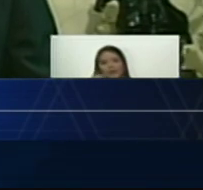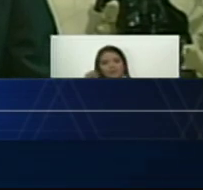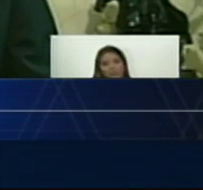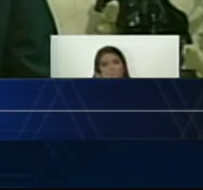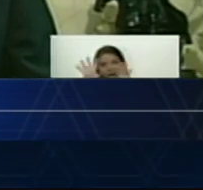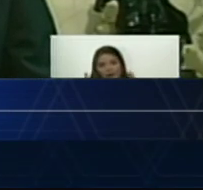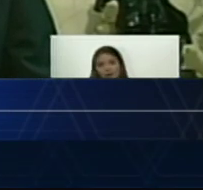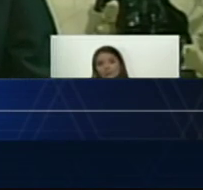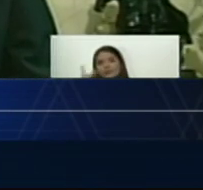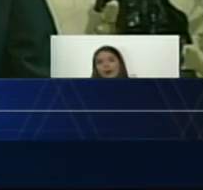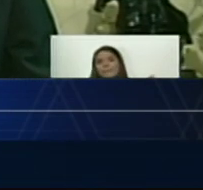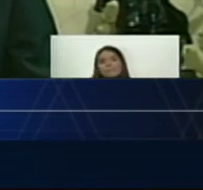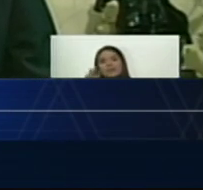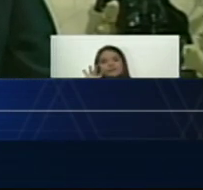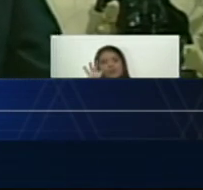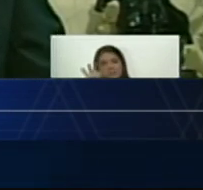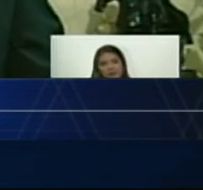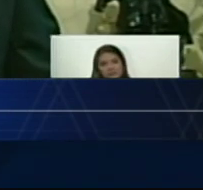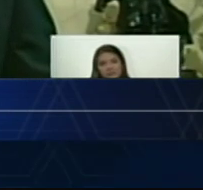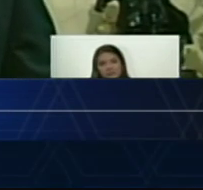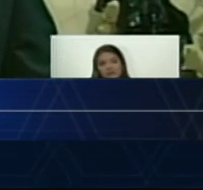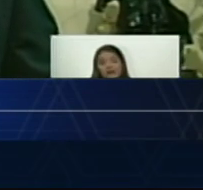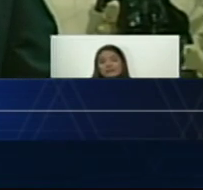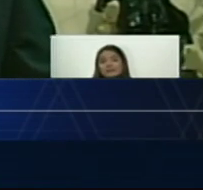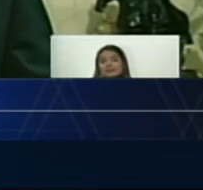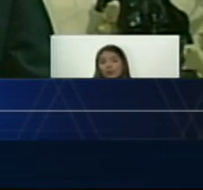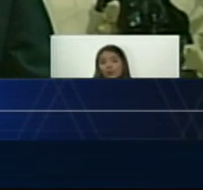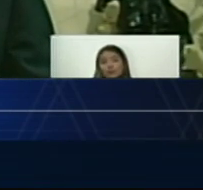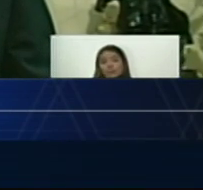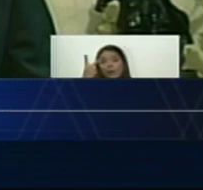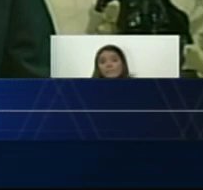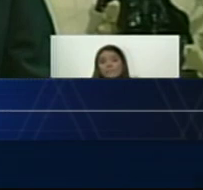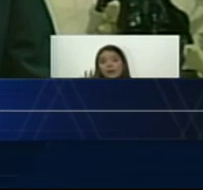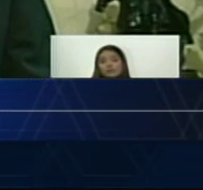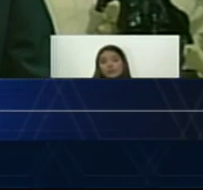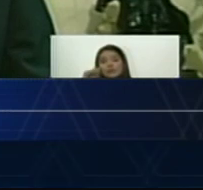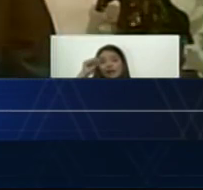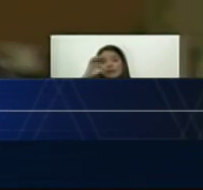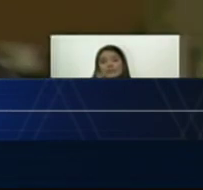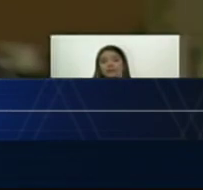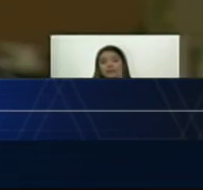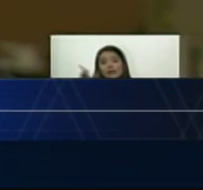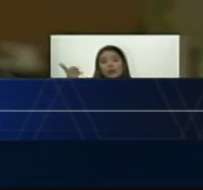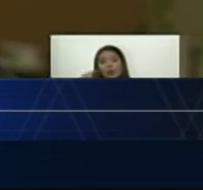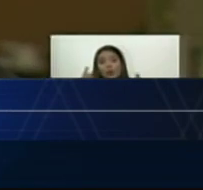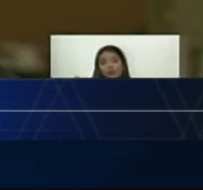trazados en el Plan de la Patria, segundo Plan Socialista de Desarrollo Económico y Social de la Nación